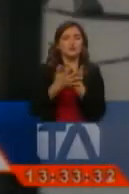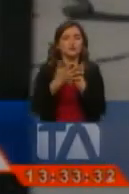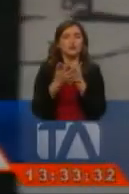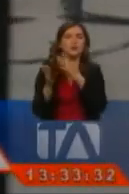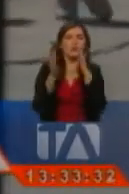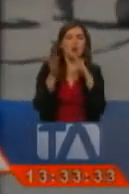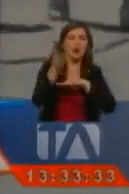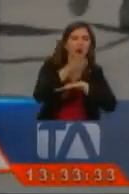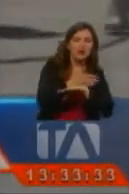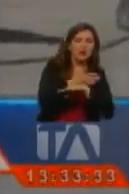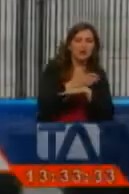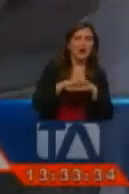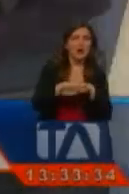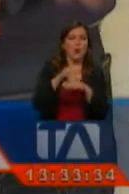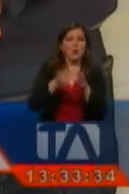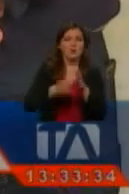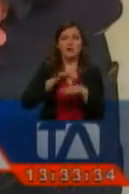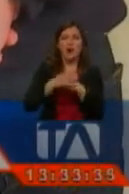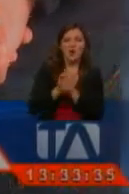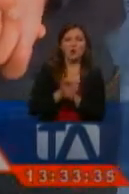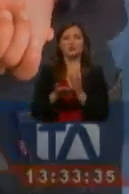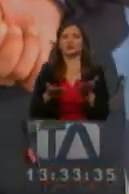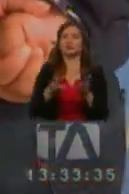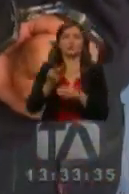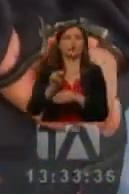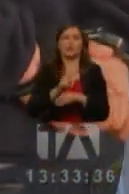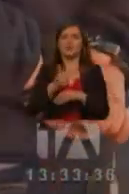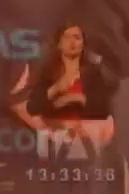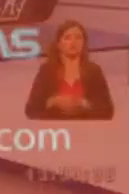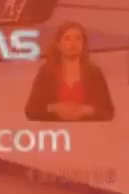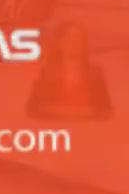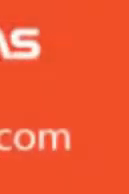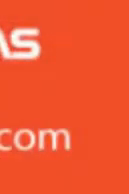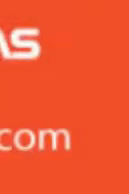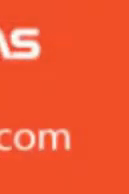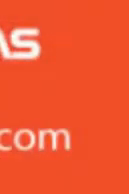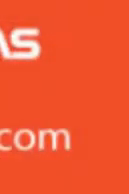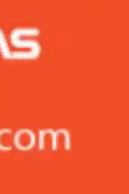preventiva por parte de los jueces. En Quito, Freddy Paredes, 24 horas.